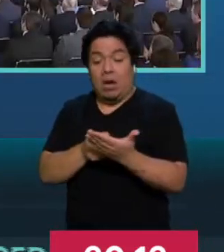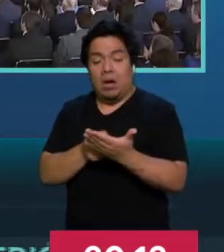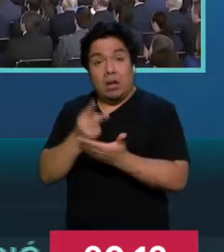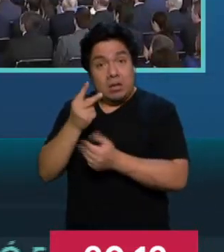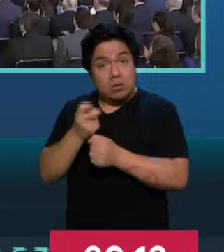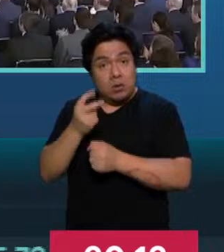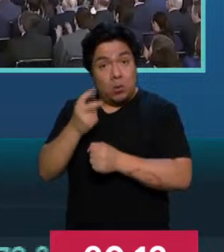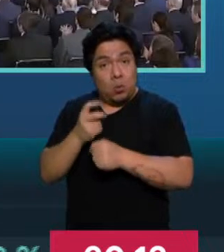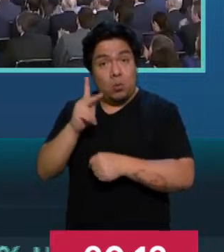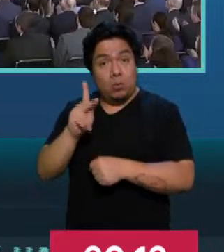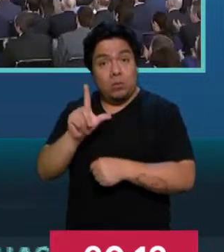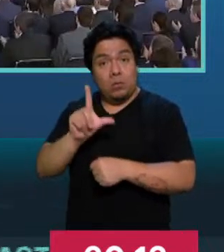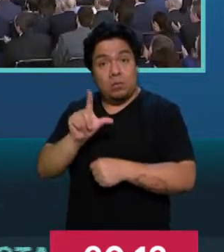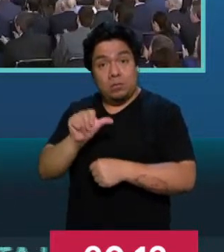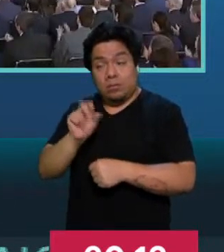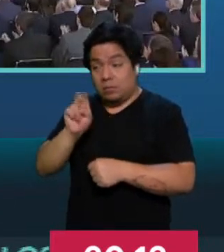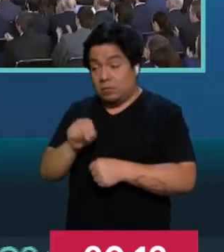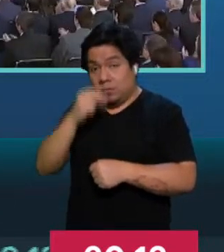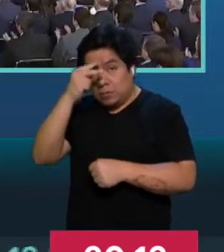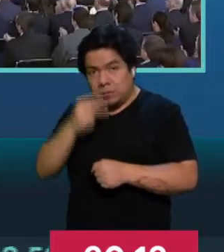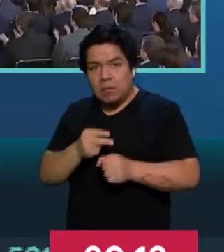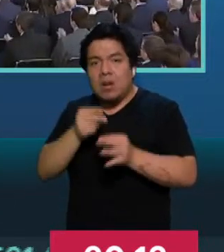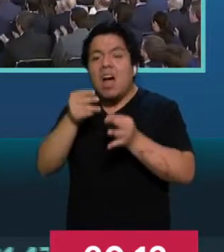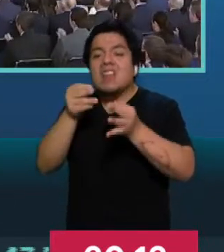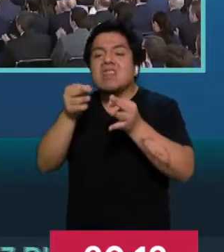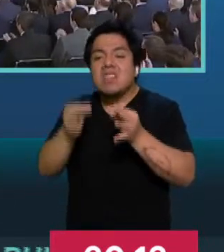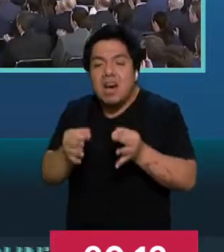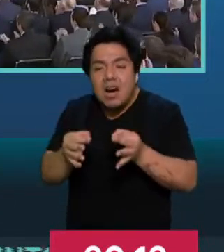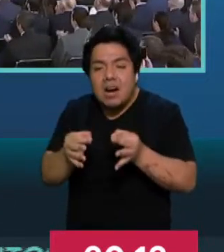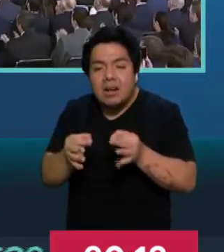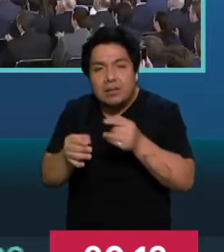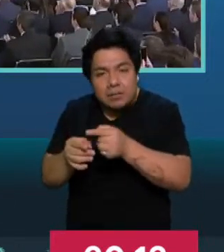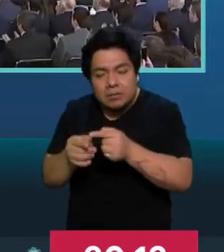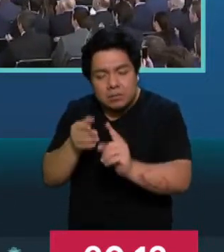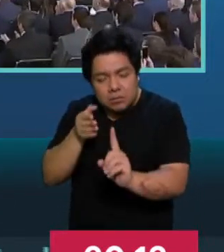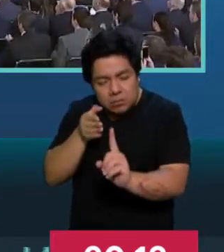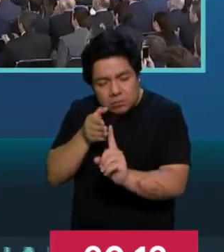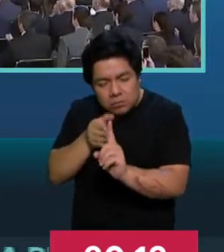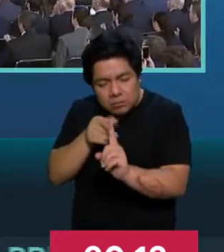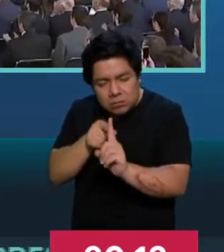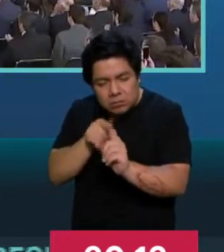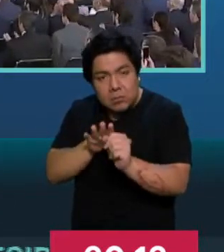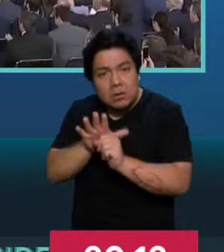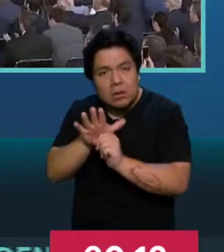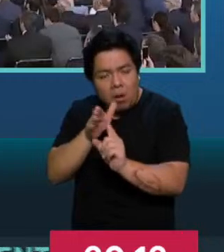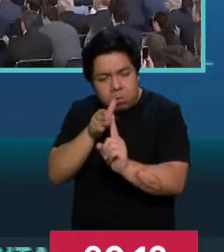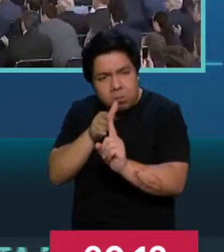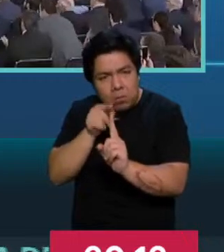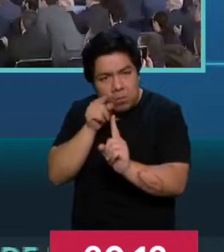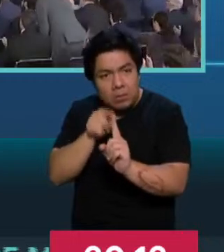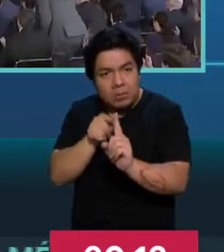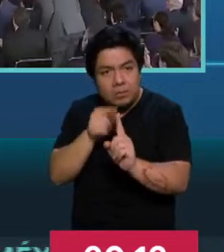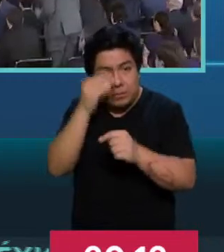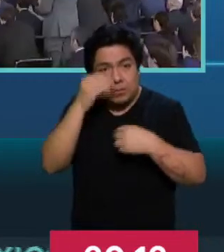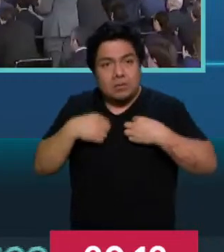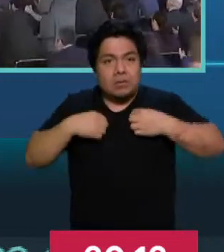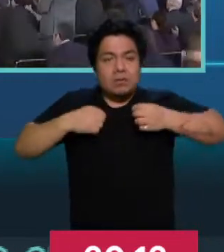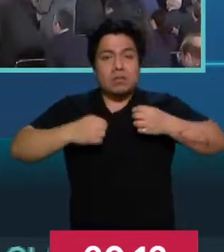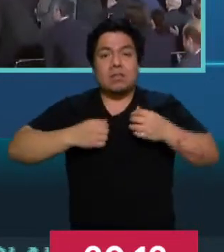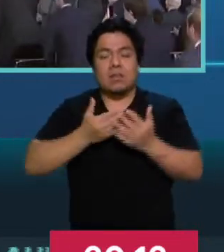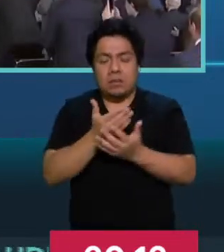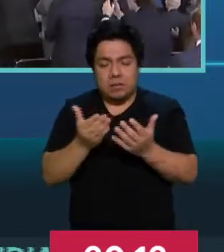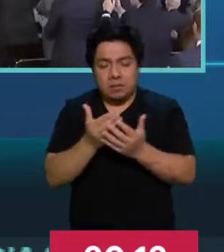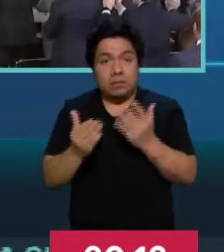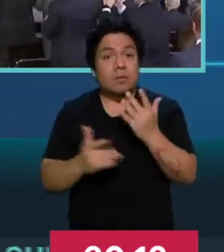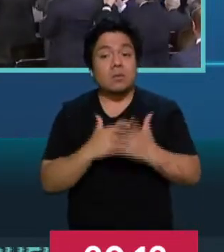México donde ya de manera oficial, donde se hacía mucho énfasis o se daba un